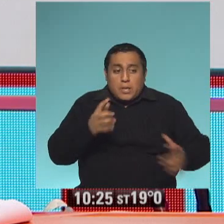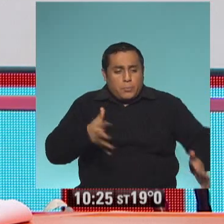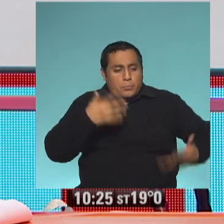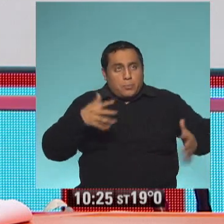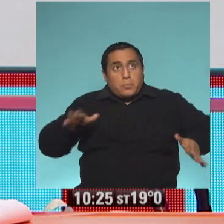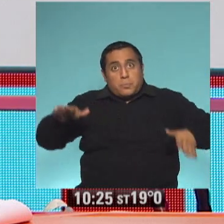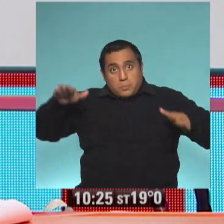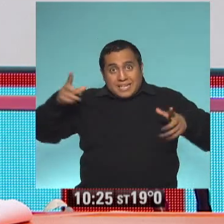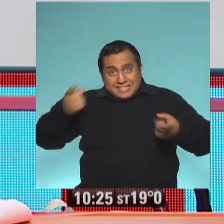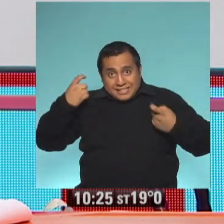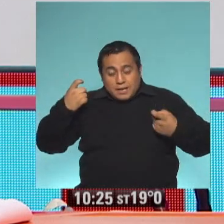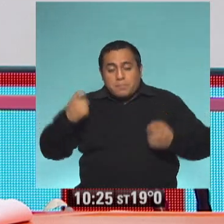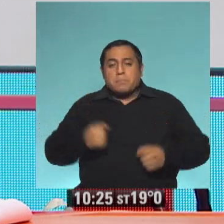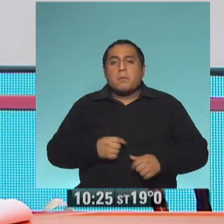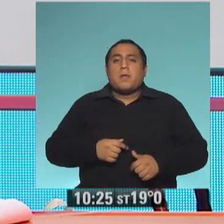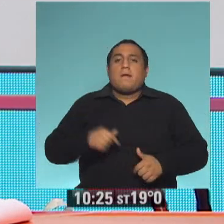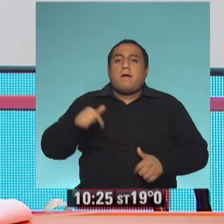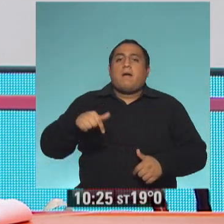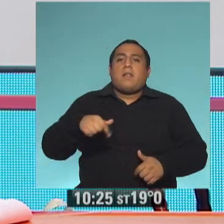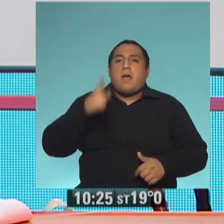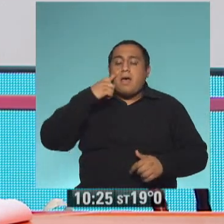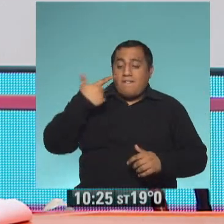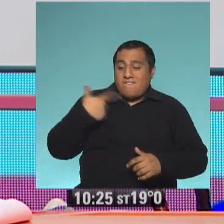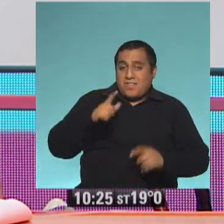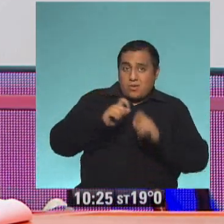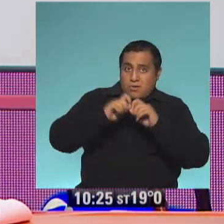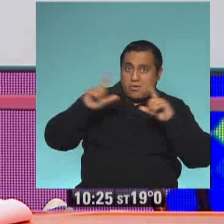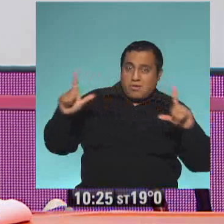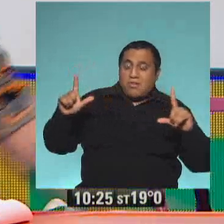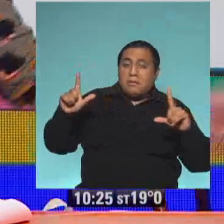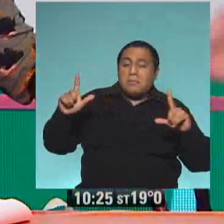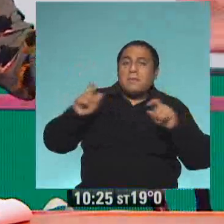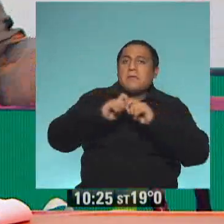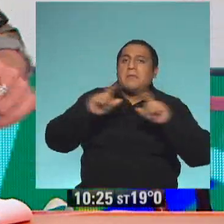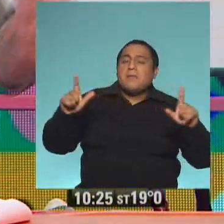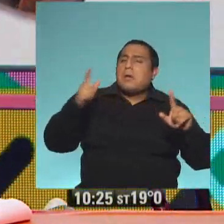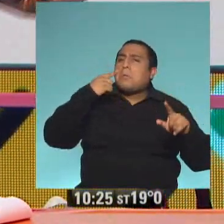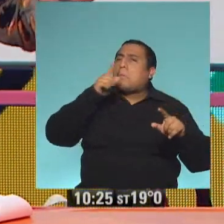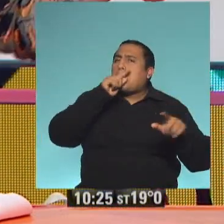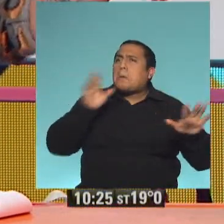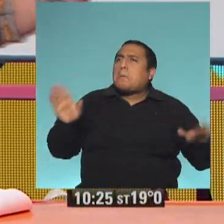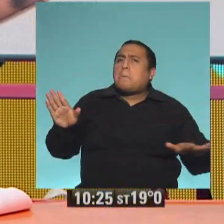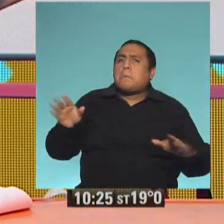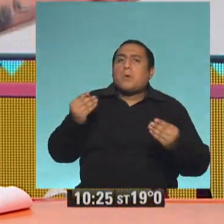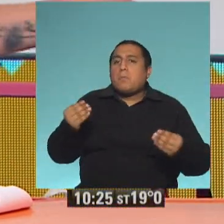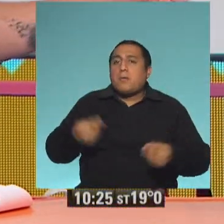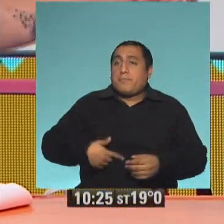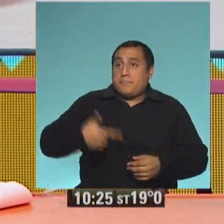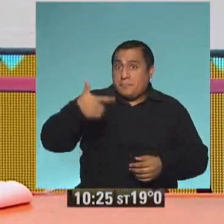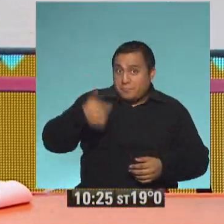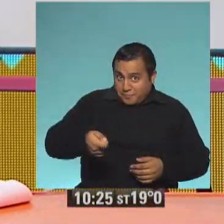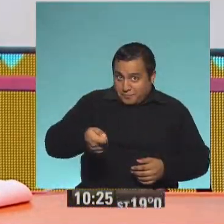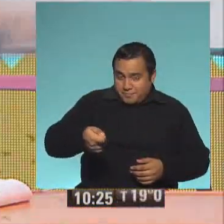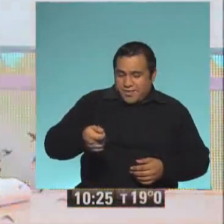Ajá. Para eso tengo un video y para ver el vuelo de los pájaros. No tengo el control remoto, pero hago así.